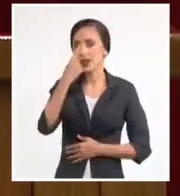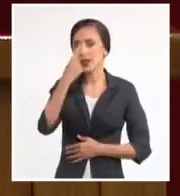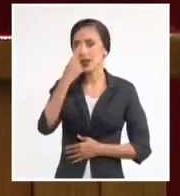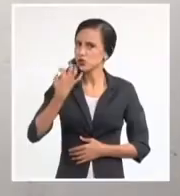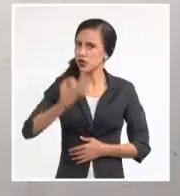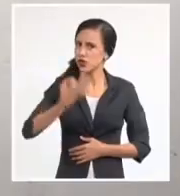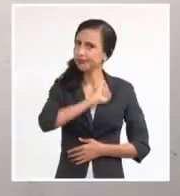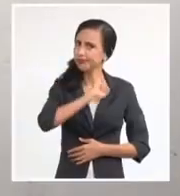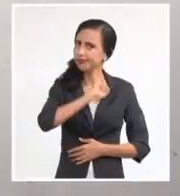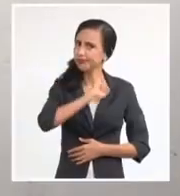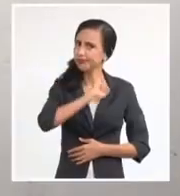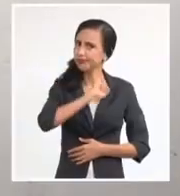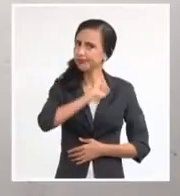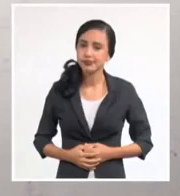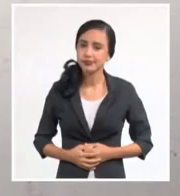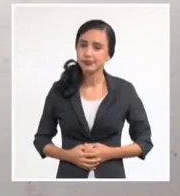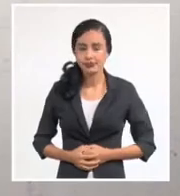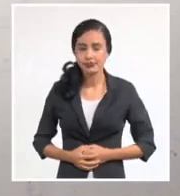siempre.